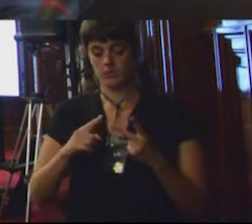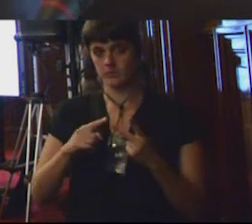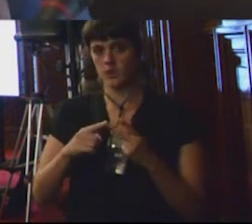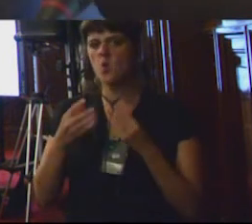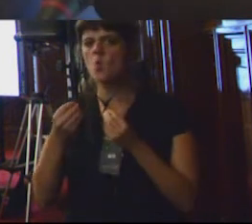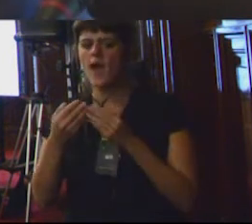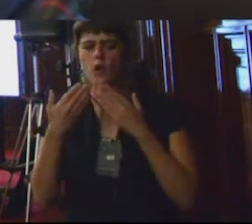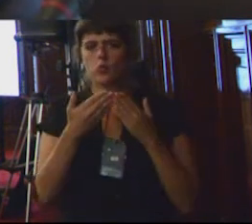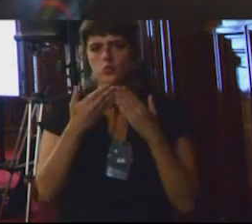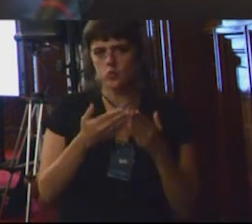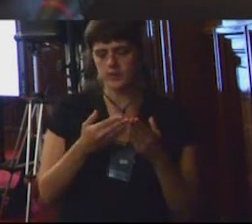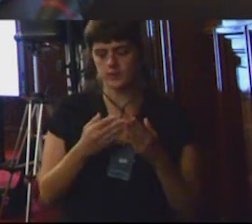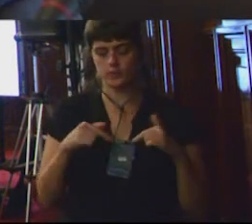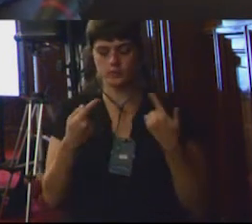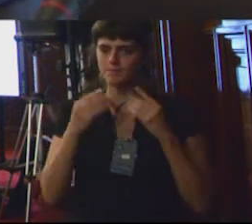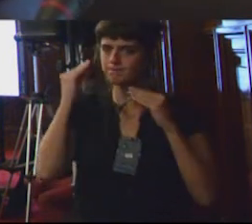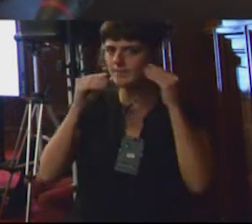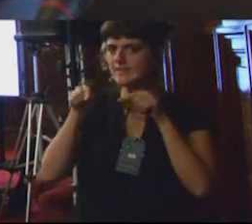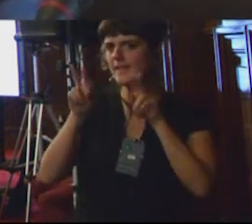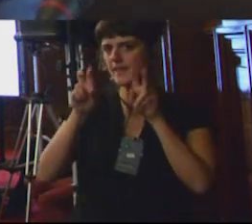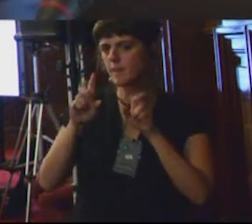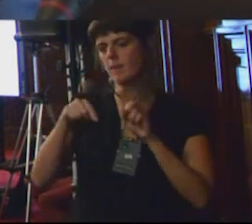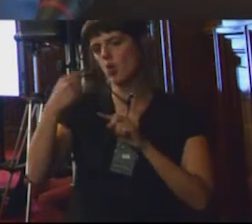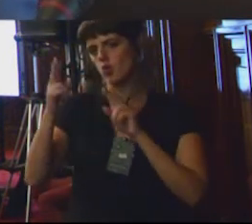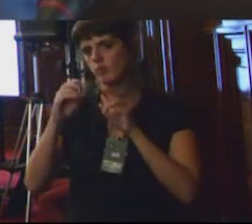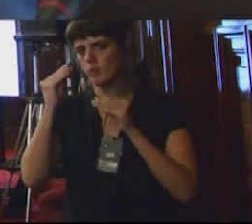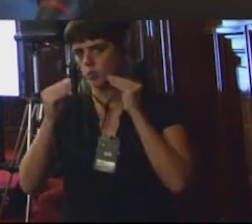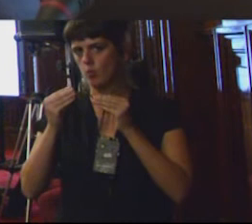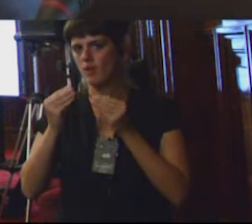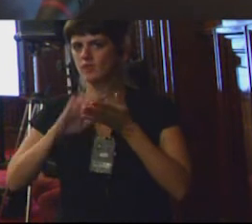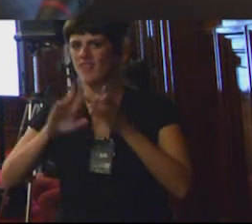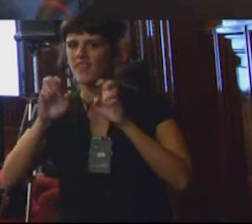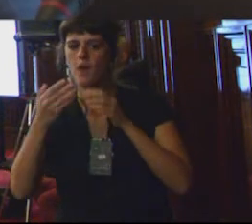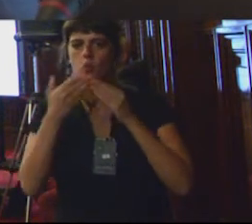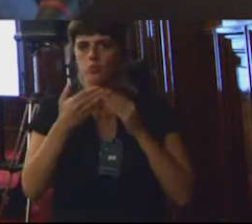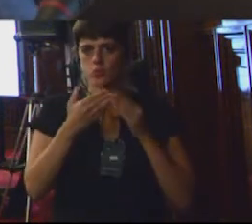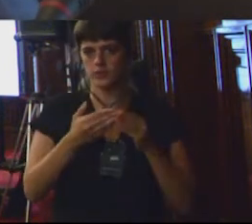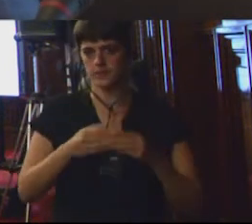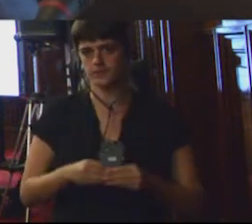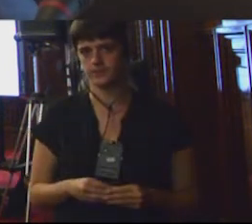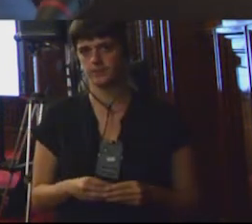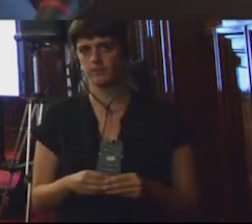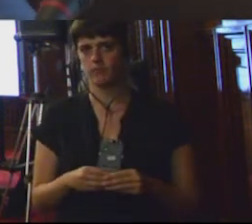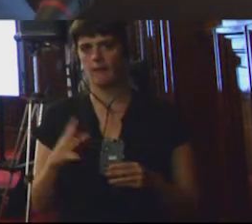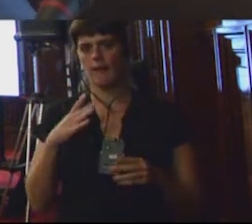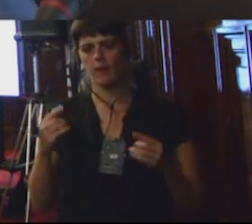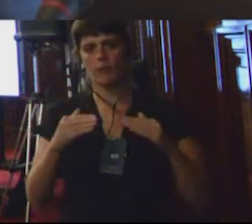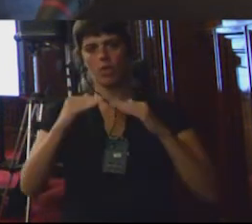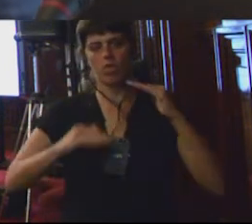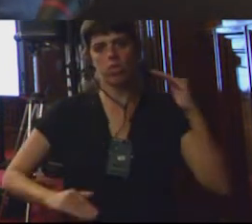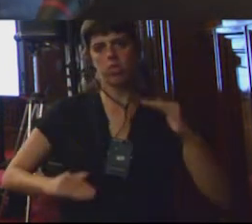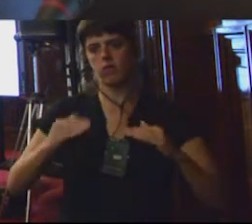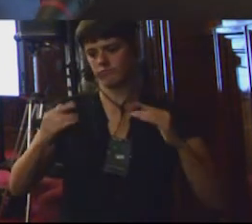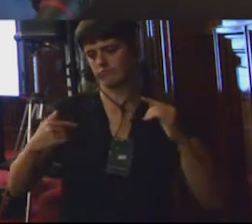Nos preocupa en ese tema y en algunos otros. Una divergencia entre el desarrollo